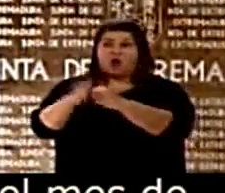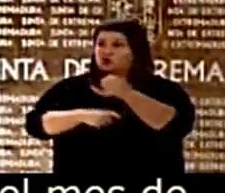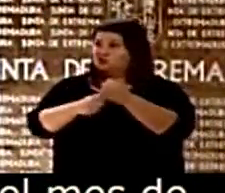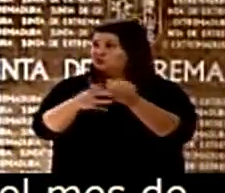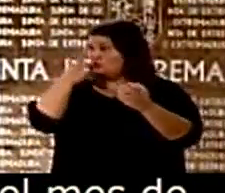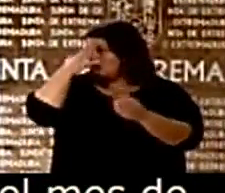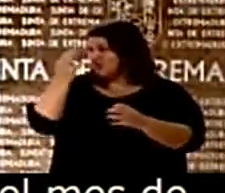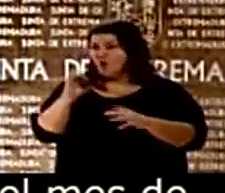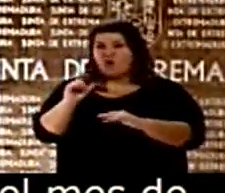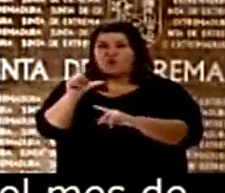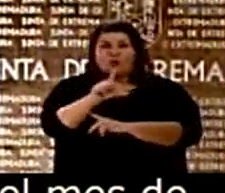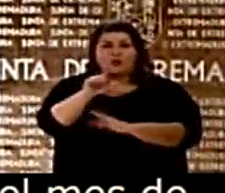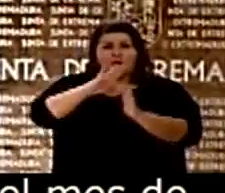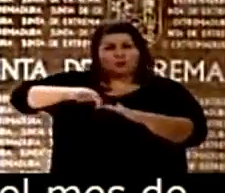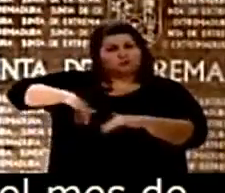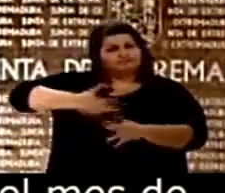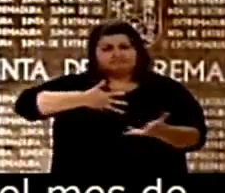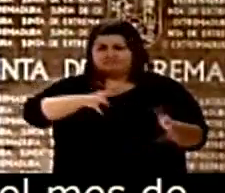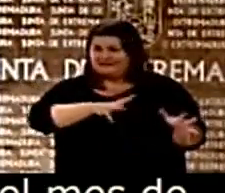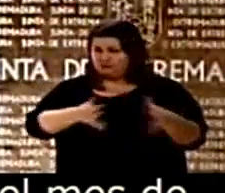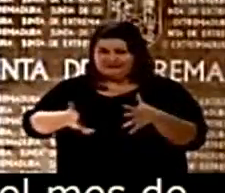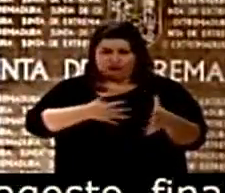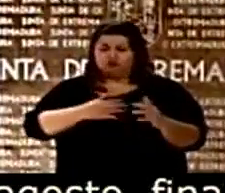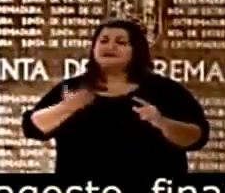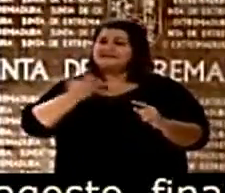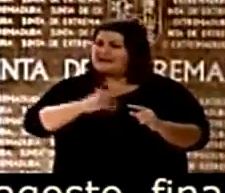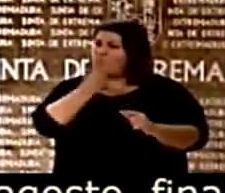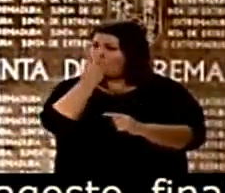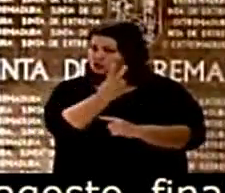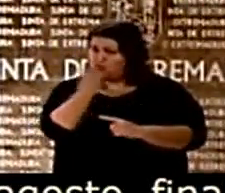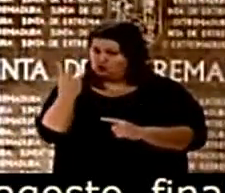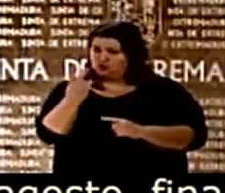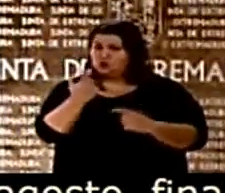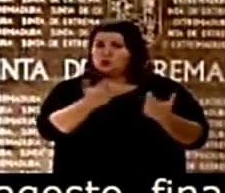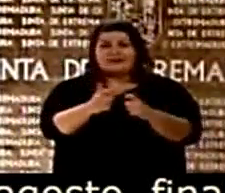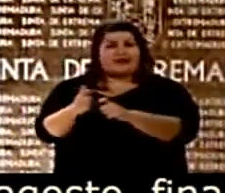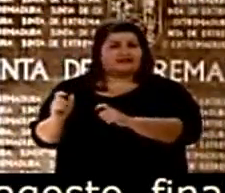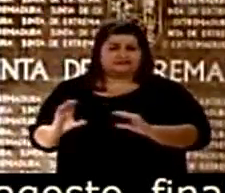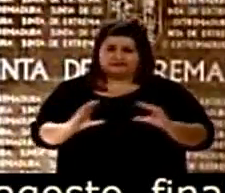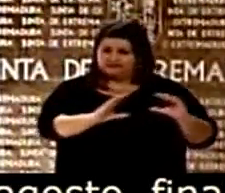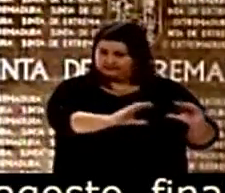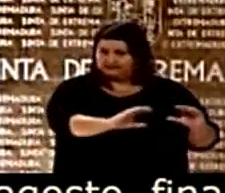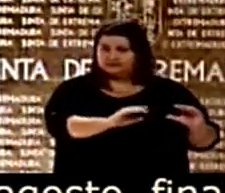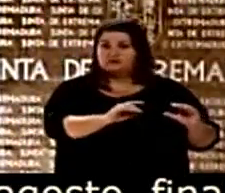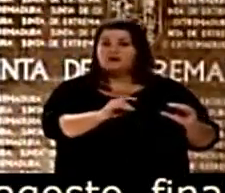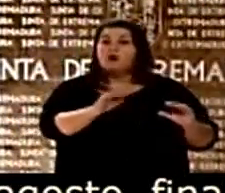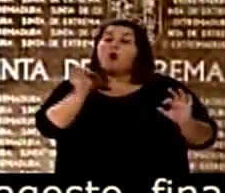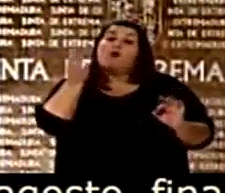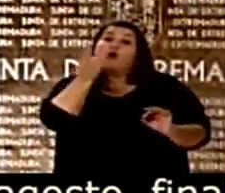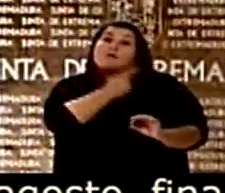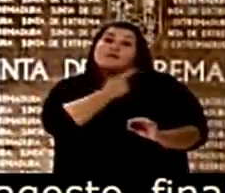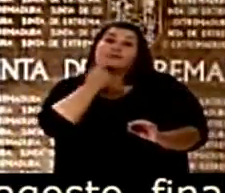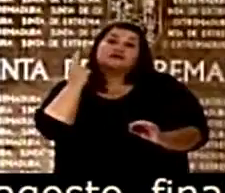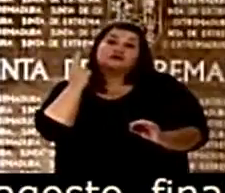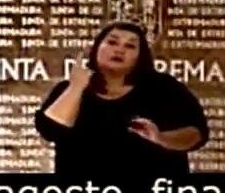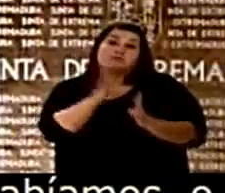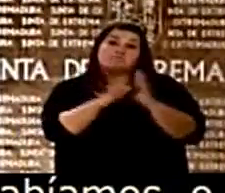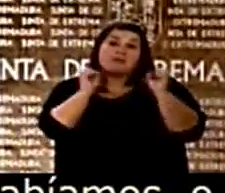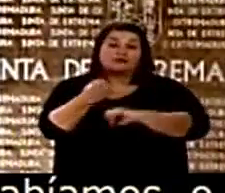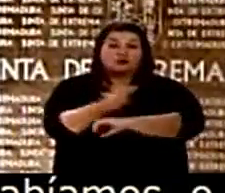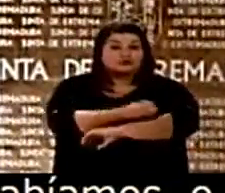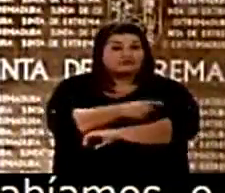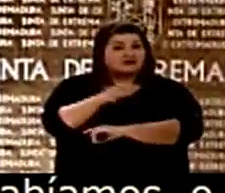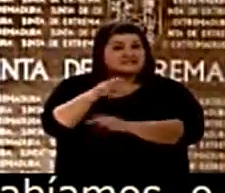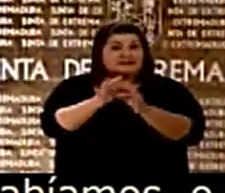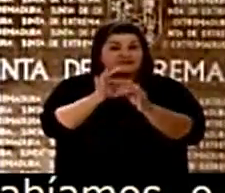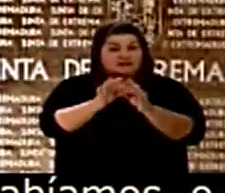agosto, finales de julio, bueno, en torno a esas fechas. Se habían comprometido en el Pacto a hacerlo en